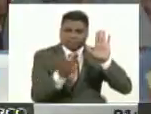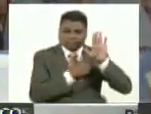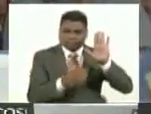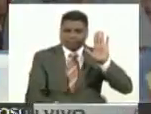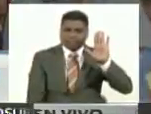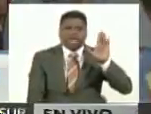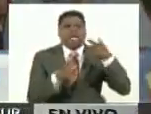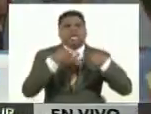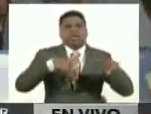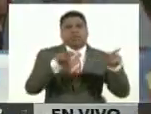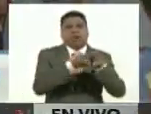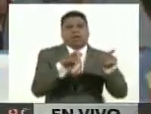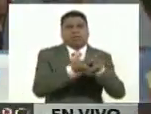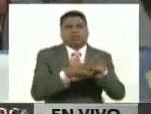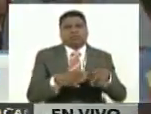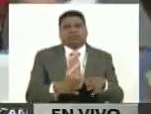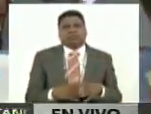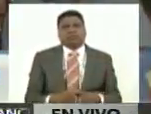pasó igual.